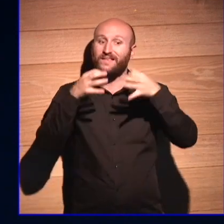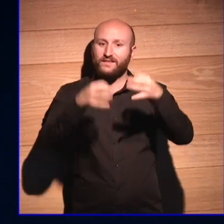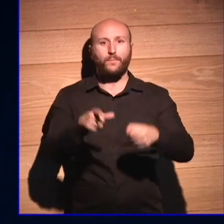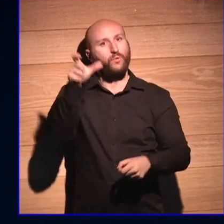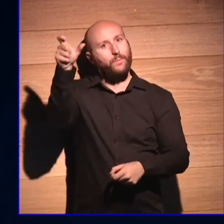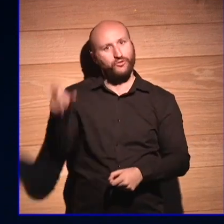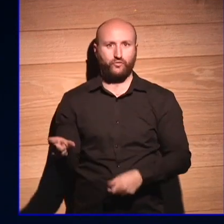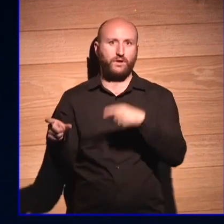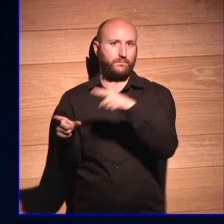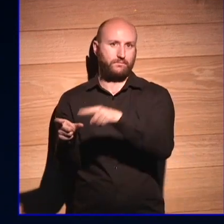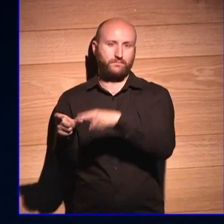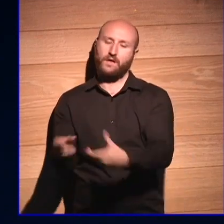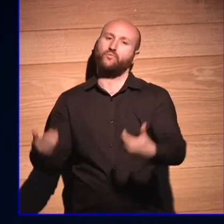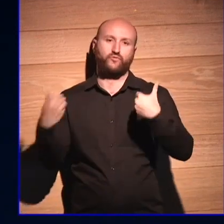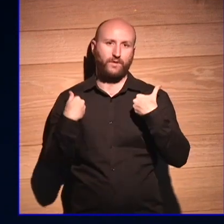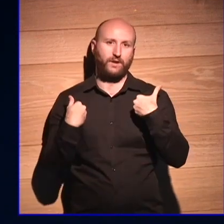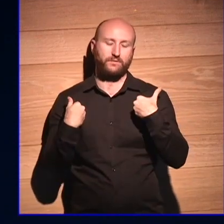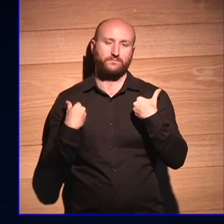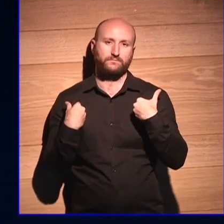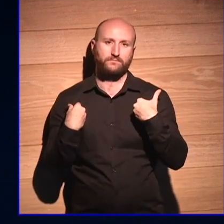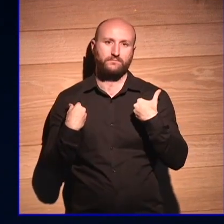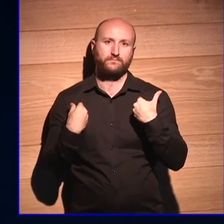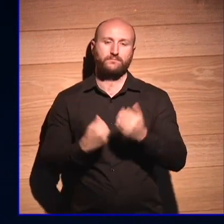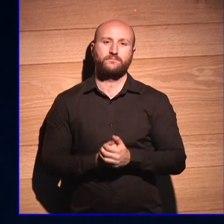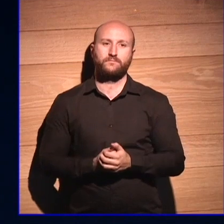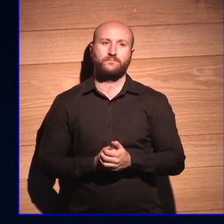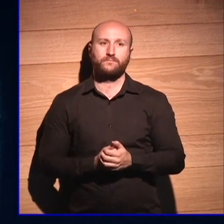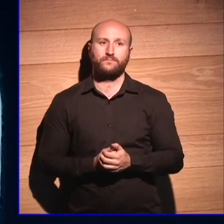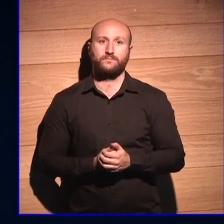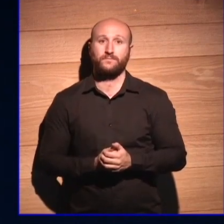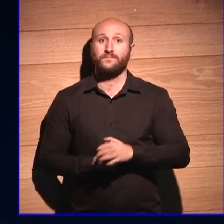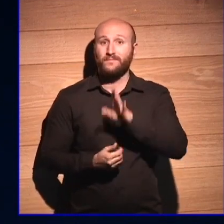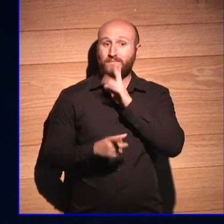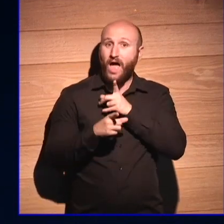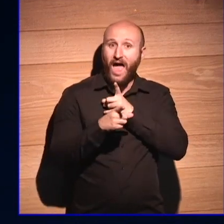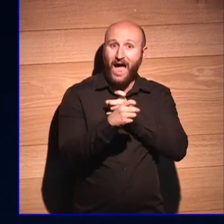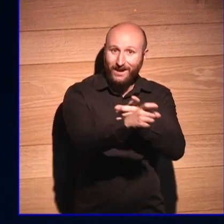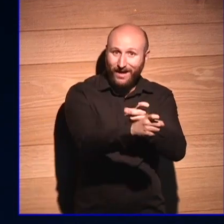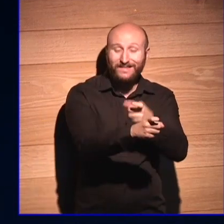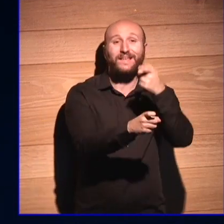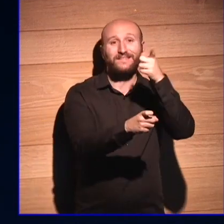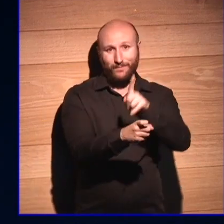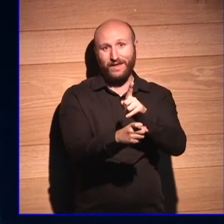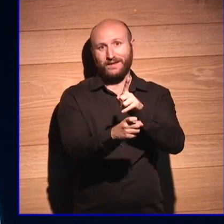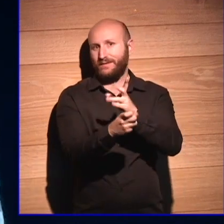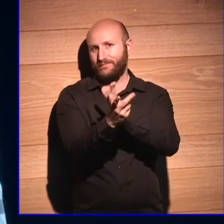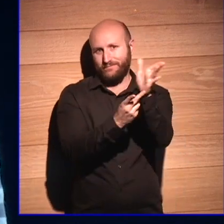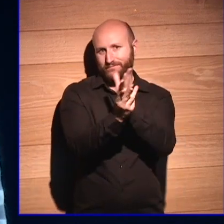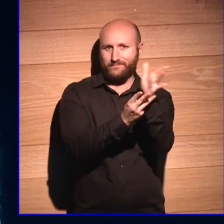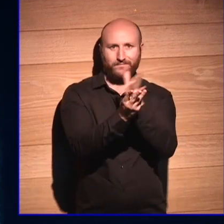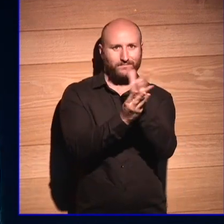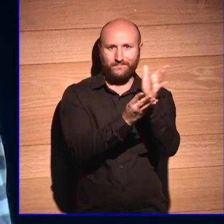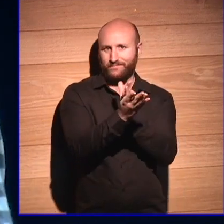que tome la responsabilidad. Y lo que digo en armas, pues se puede traducir a todo